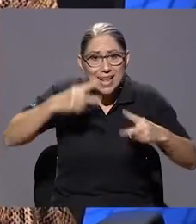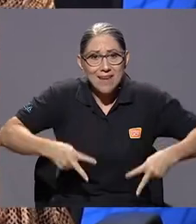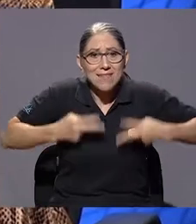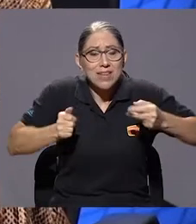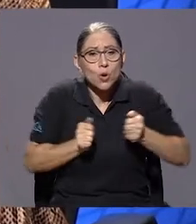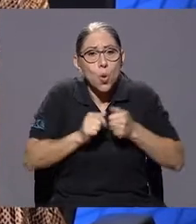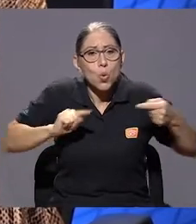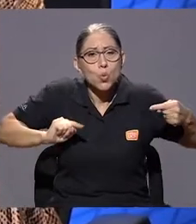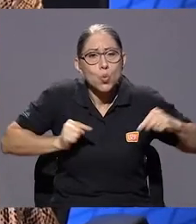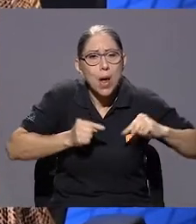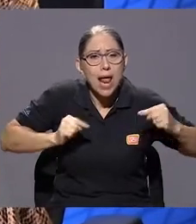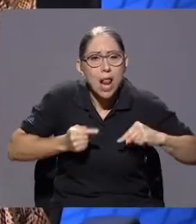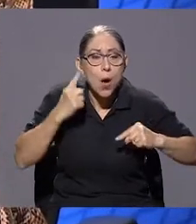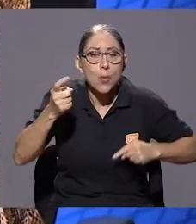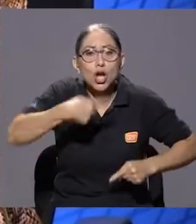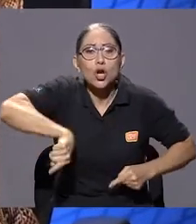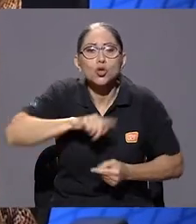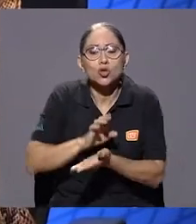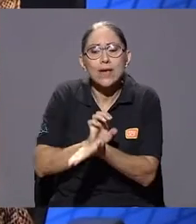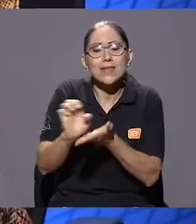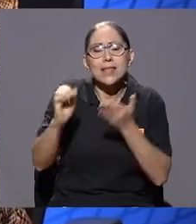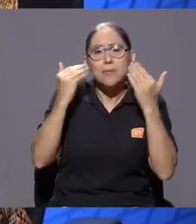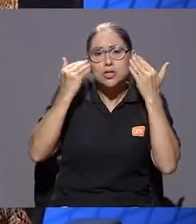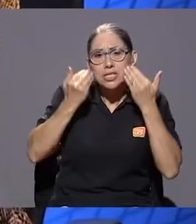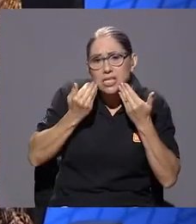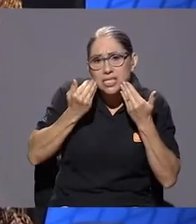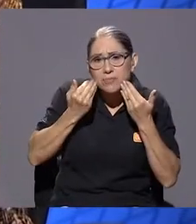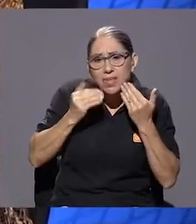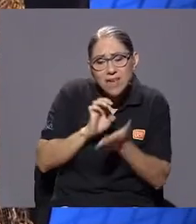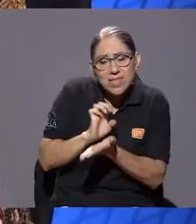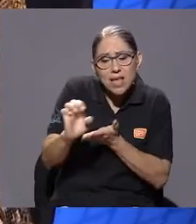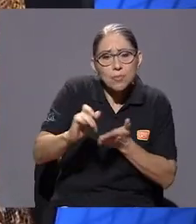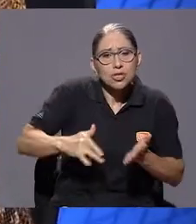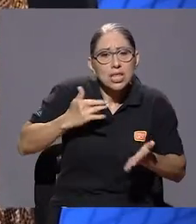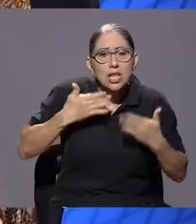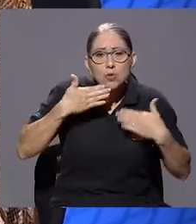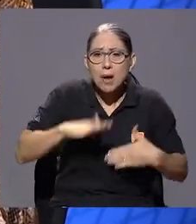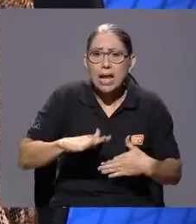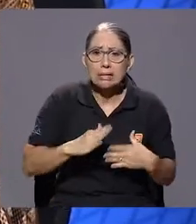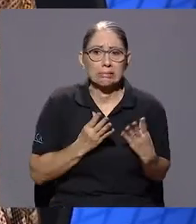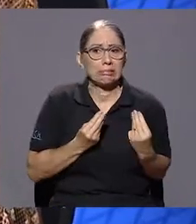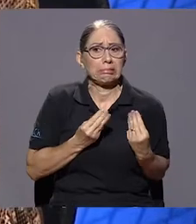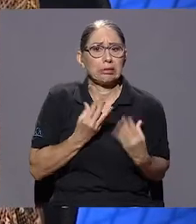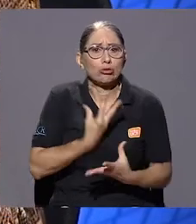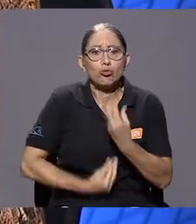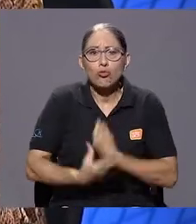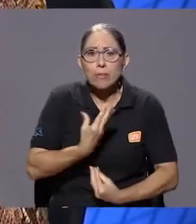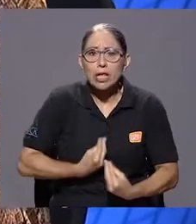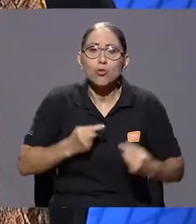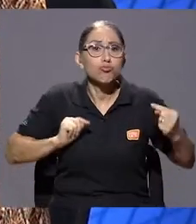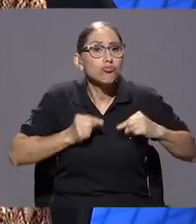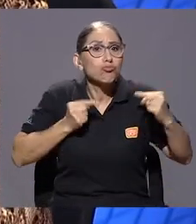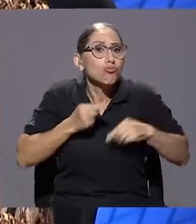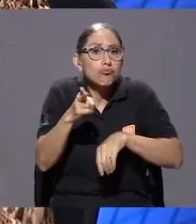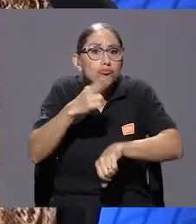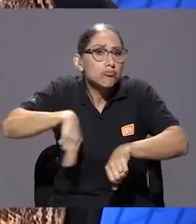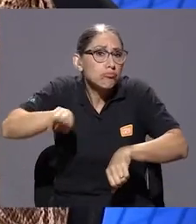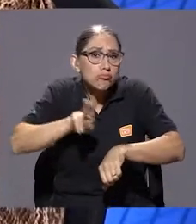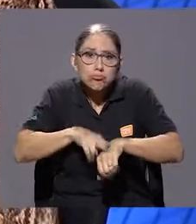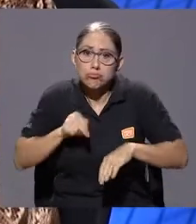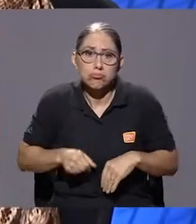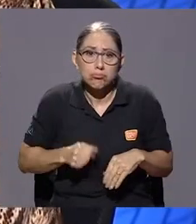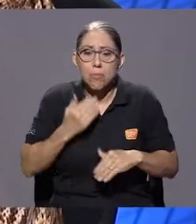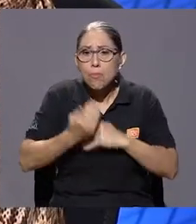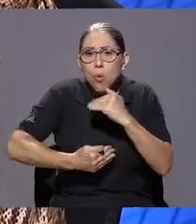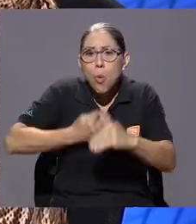evitamos mucho la tristeza, evitamos mucho sentirnos mal, tenemos terror al sufrimiento. Y el duelo es algo natural, es algo que es un